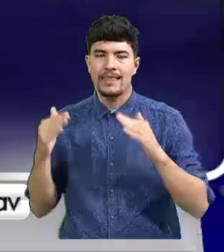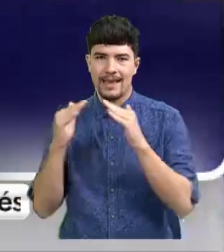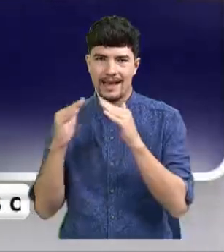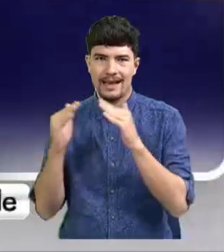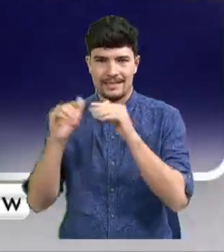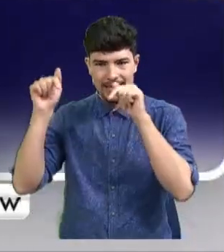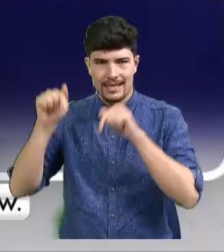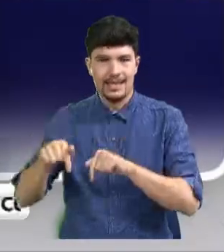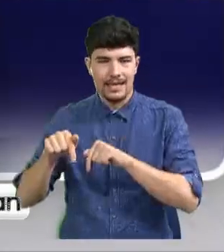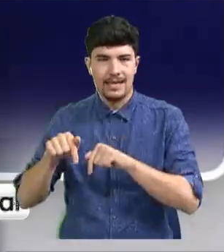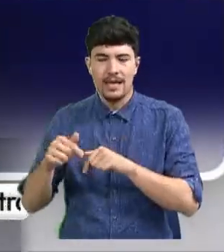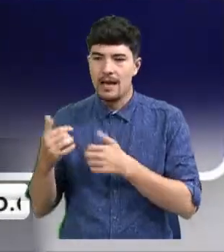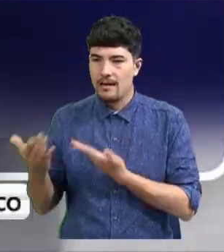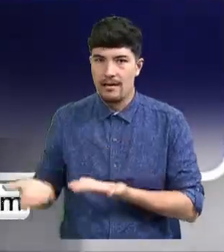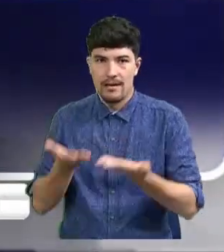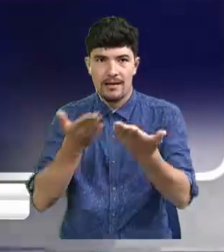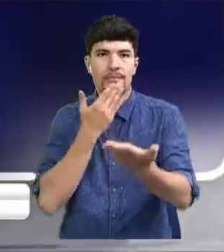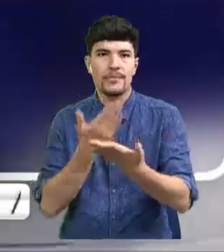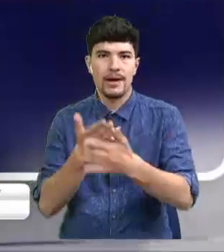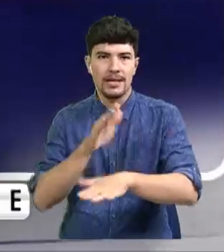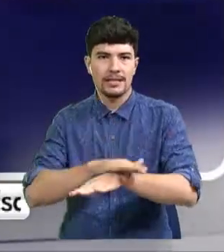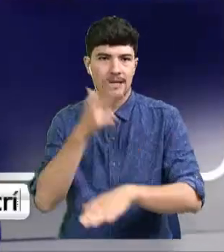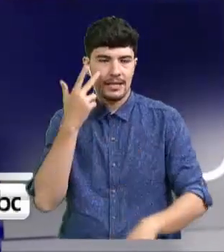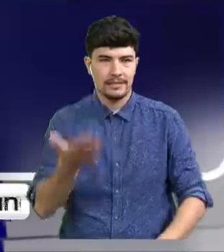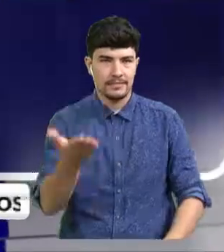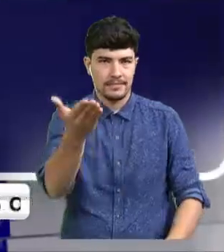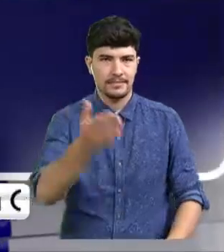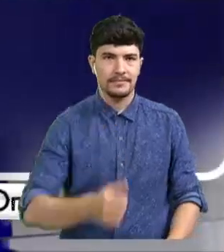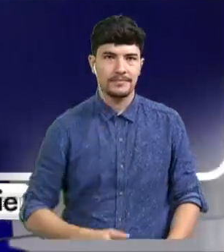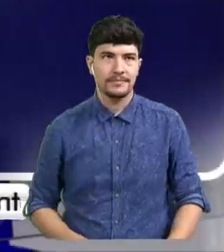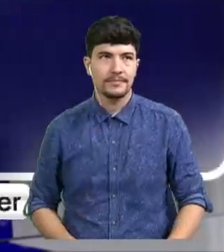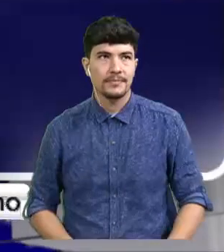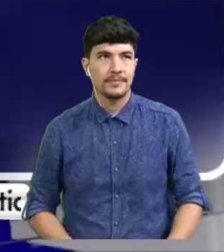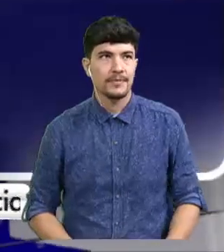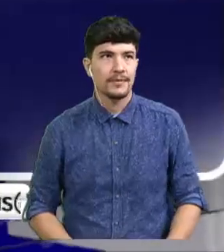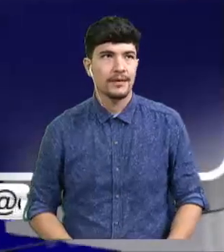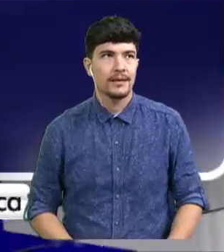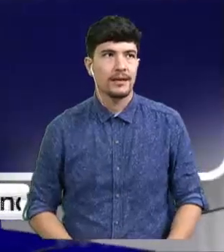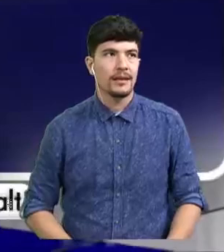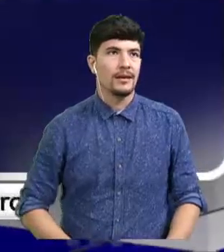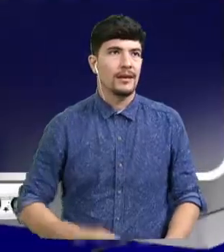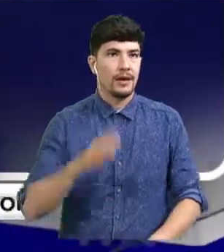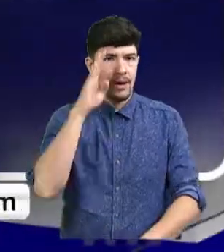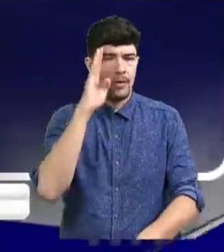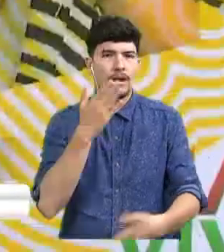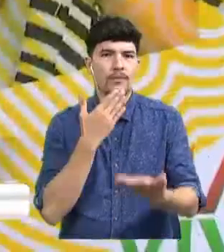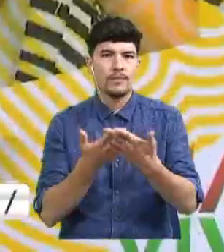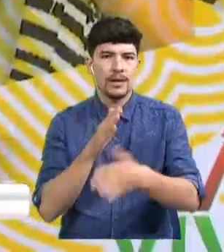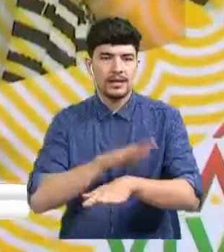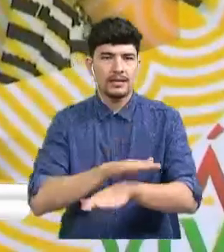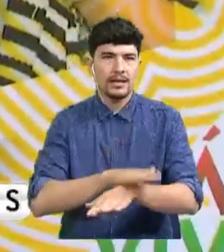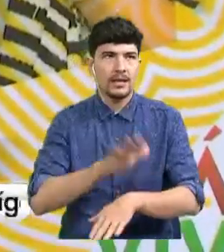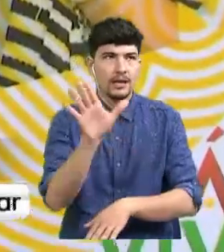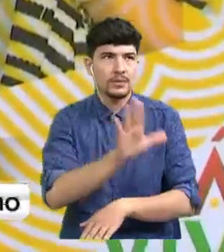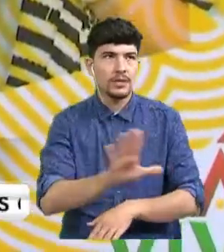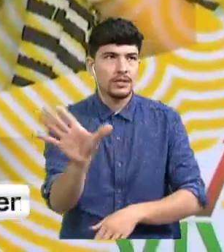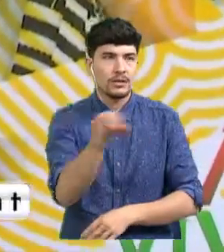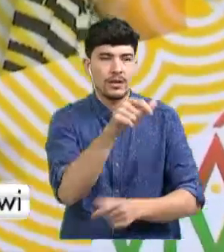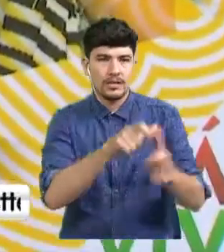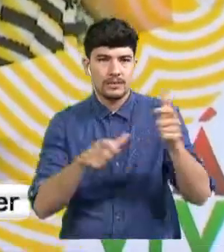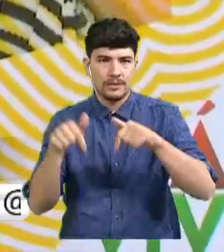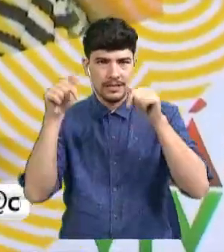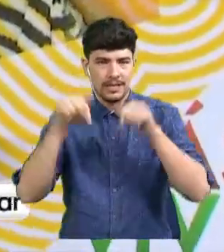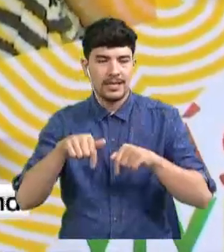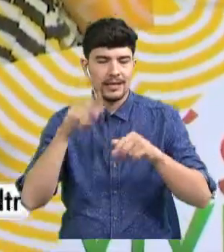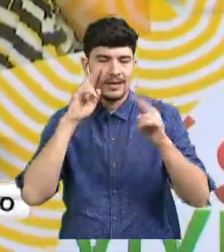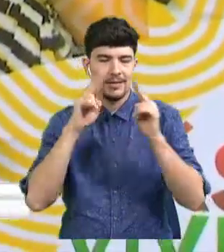esta hora acá. Alejandra, muy buenas tardes. Adelante. Hola, María Ángel. Muy buenas Karen y todos los televidentes de